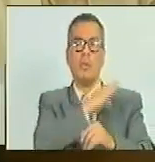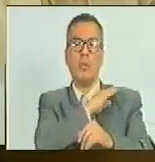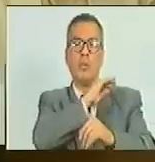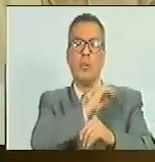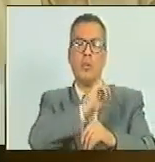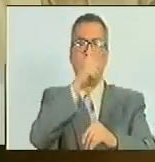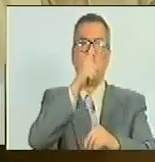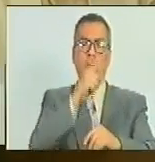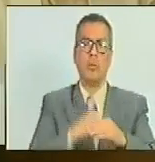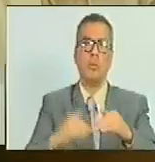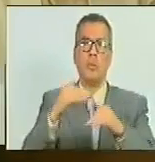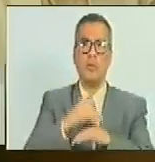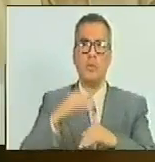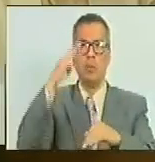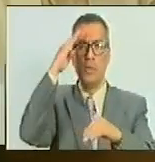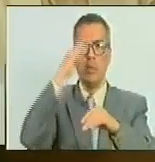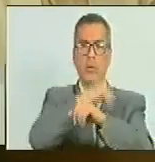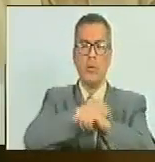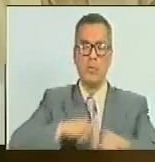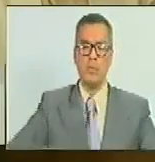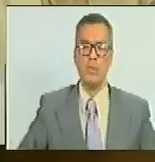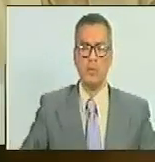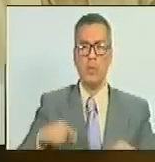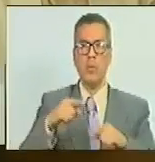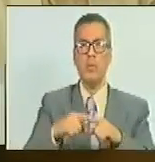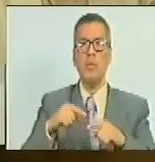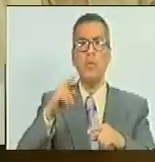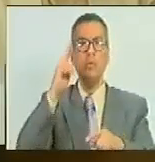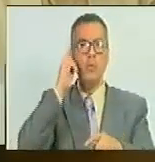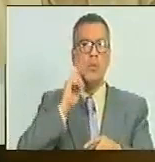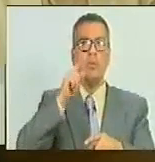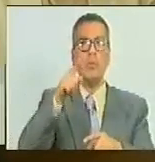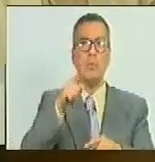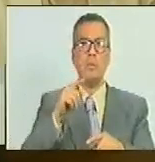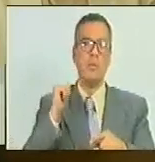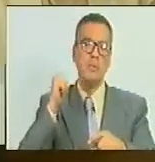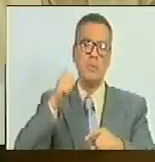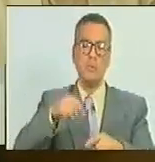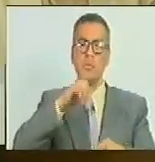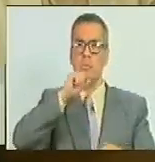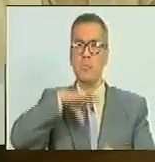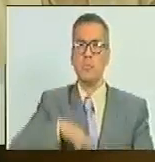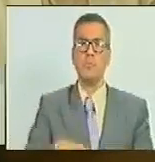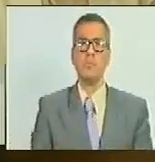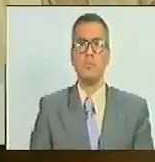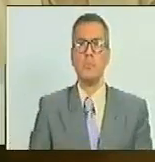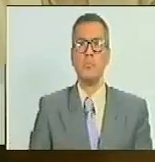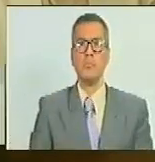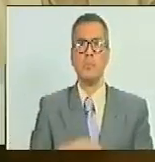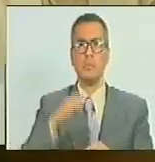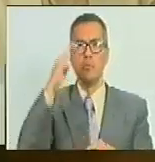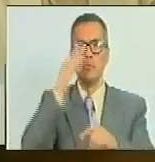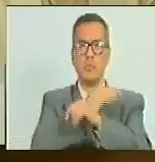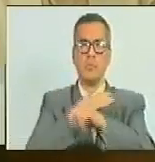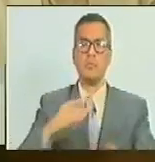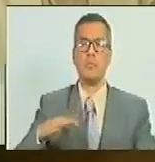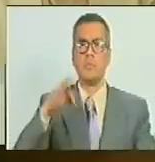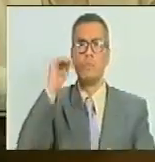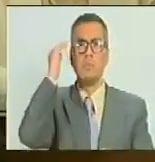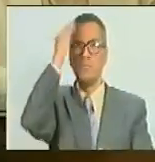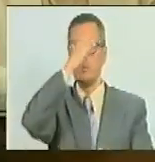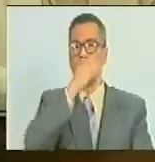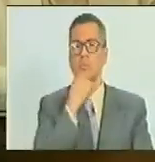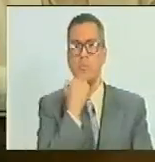general de la Armada Bolivariana, esa herencia histórica del generalísimo Francisco de